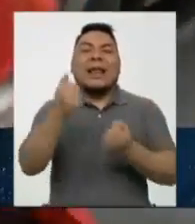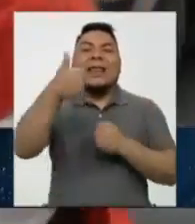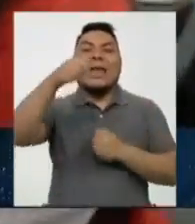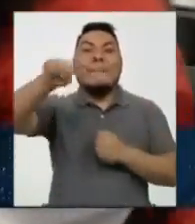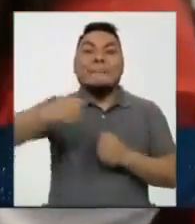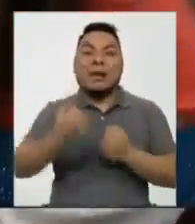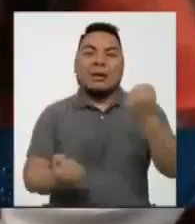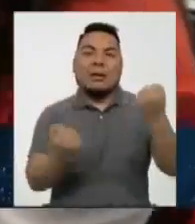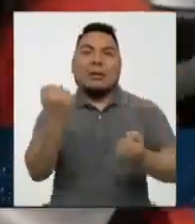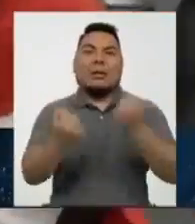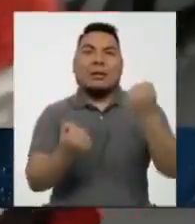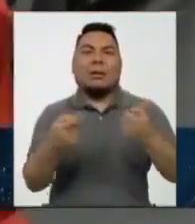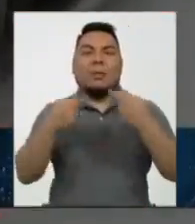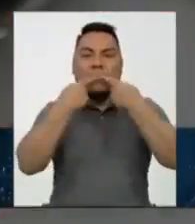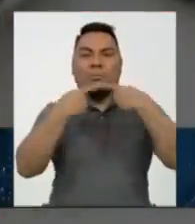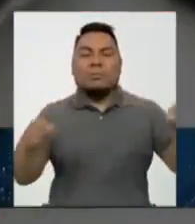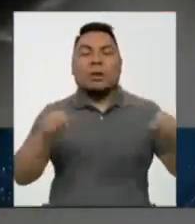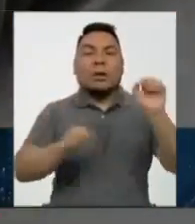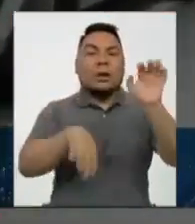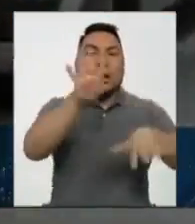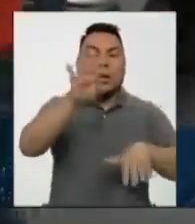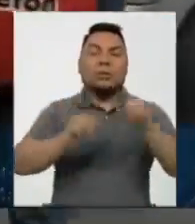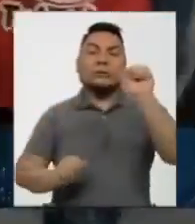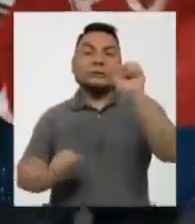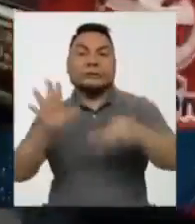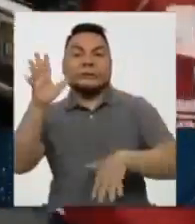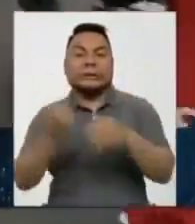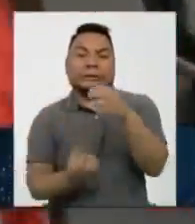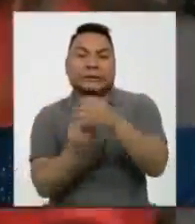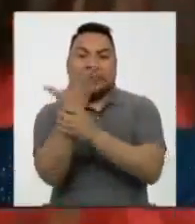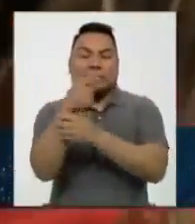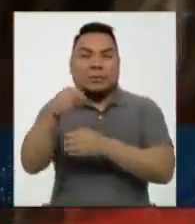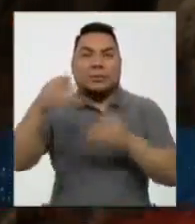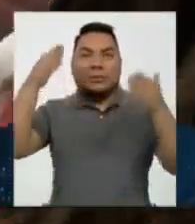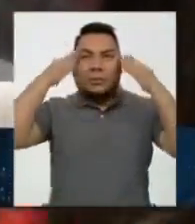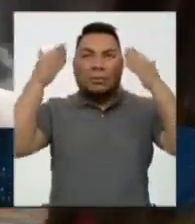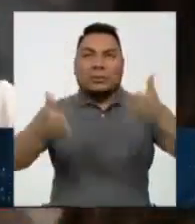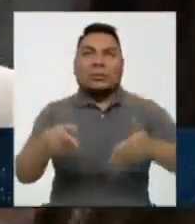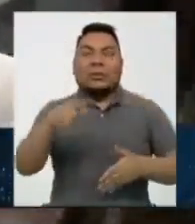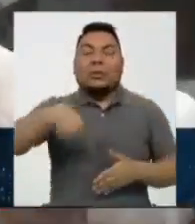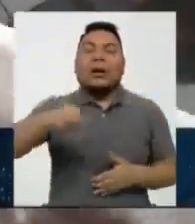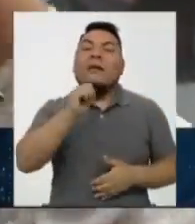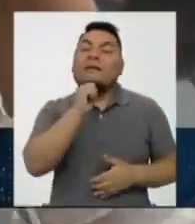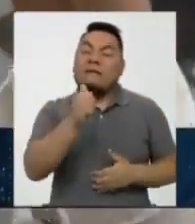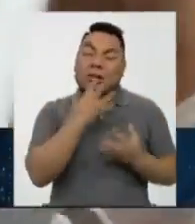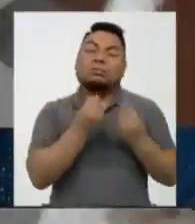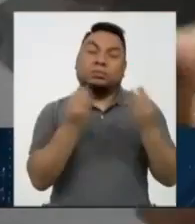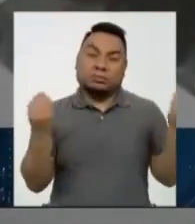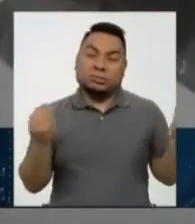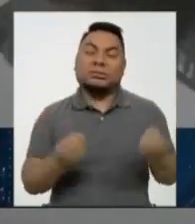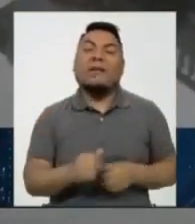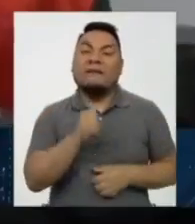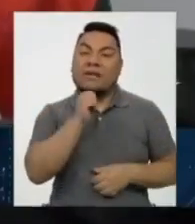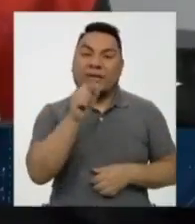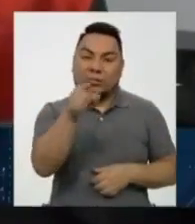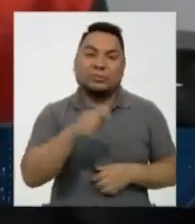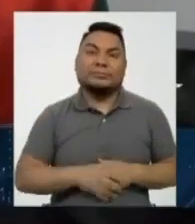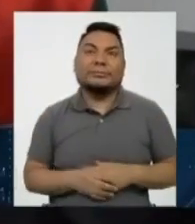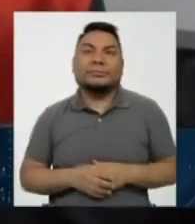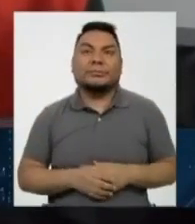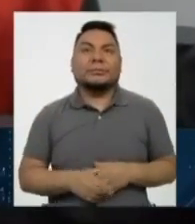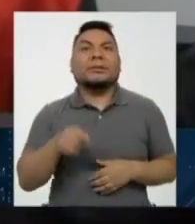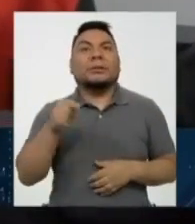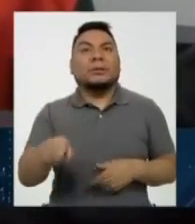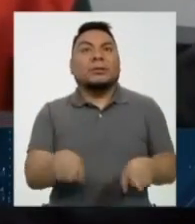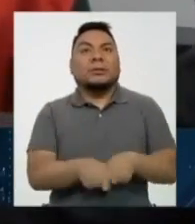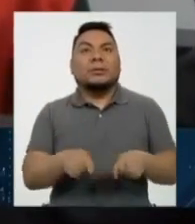El mensaje de colaboración para este 14 y 15 de septiembre se centró en la frase: nos falta mucho, nos faltas tú.